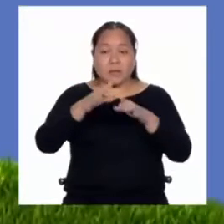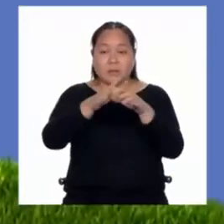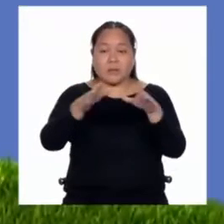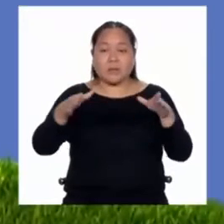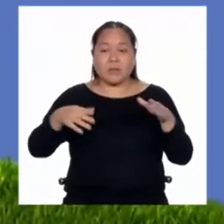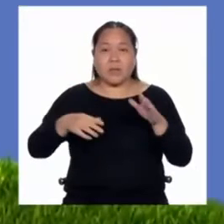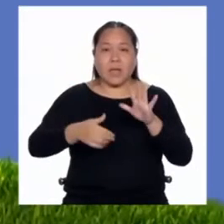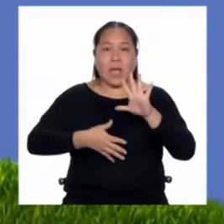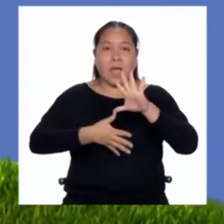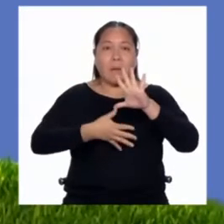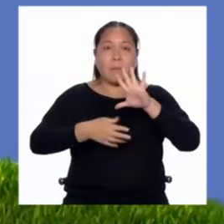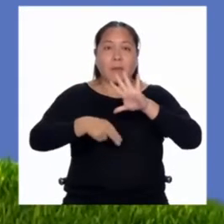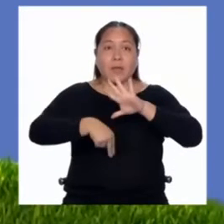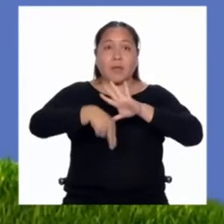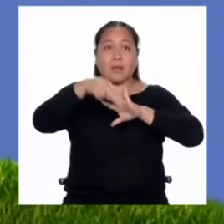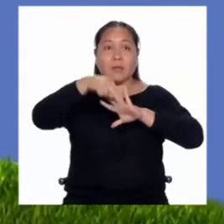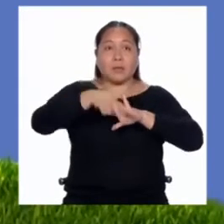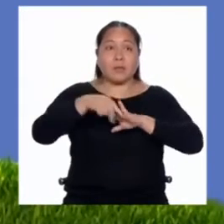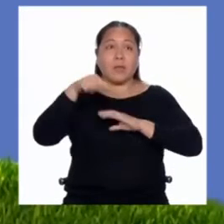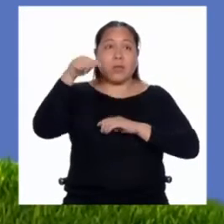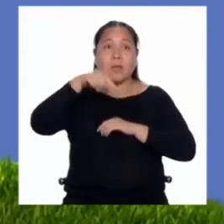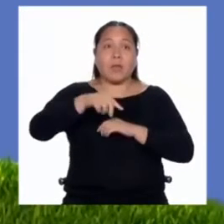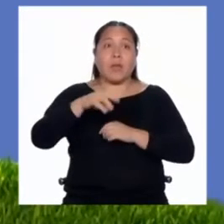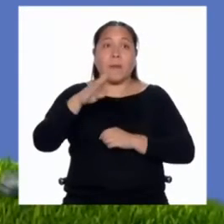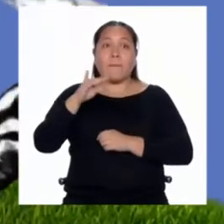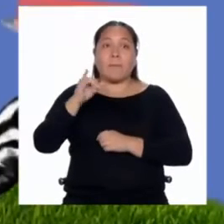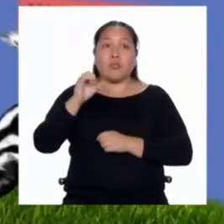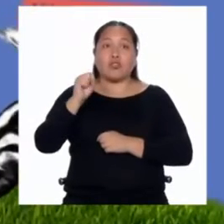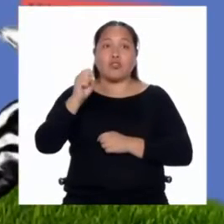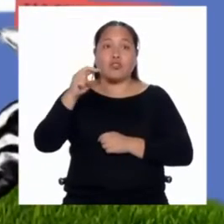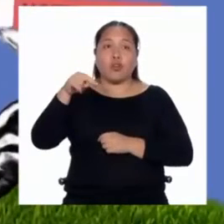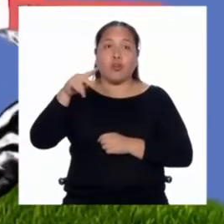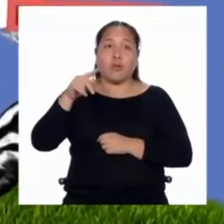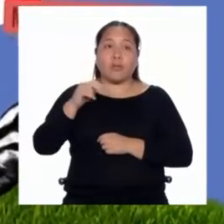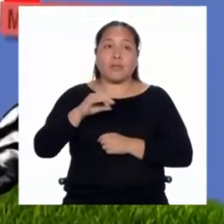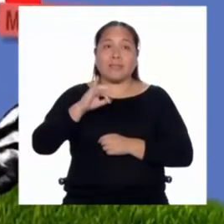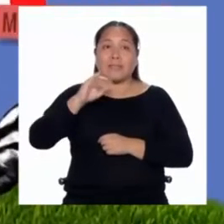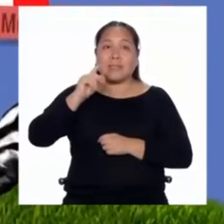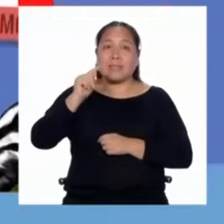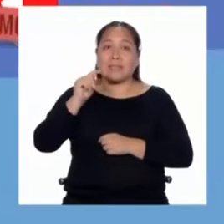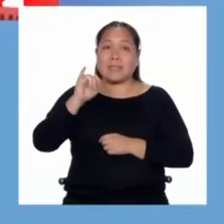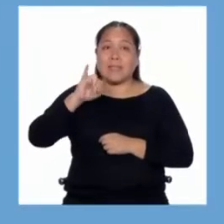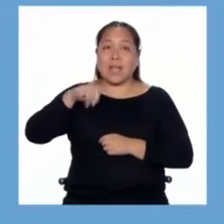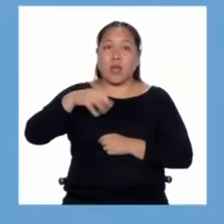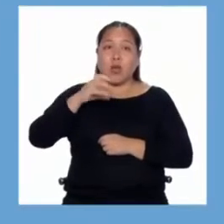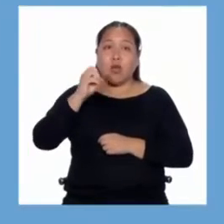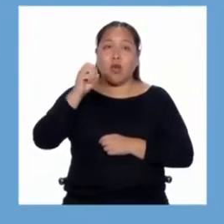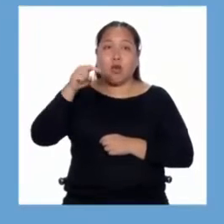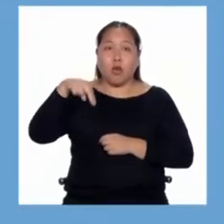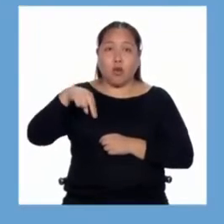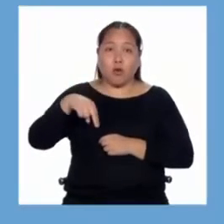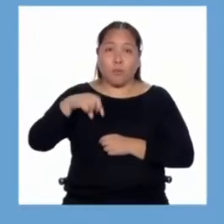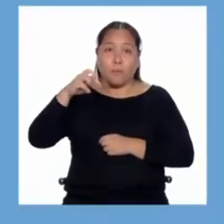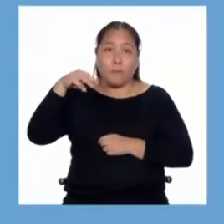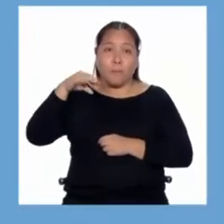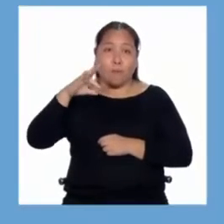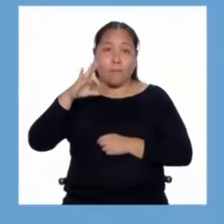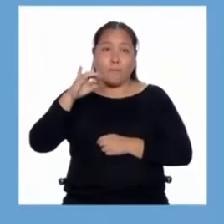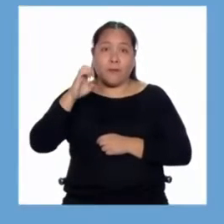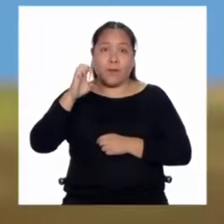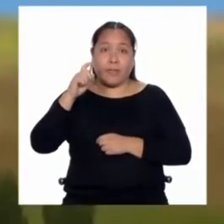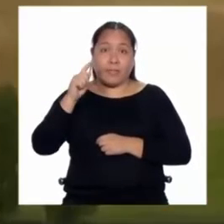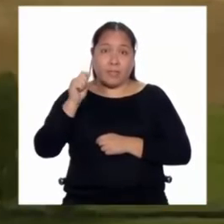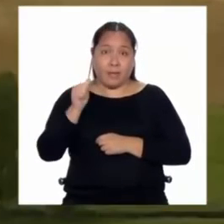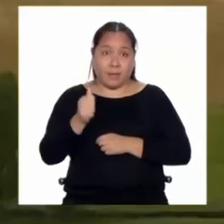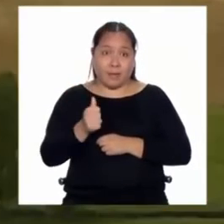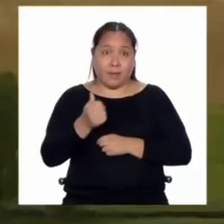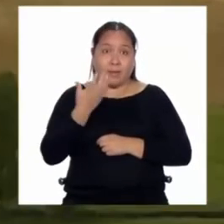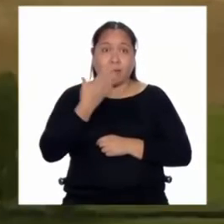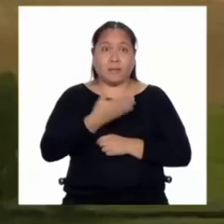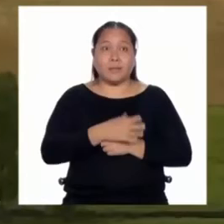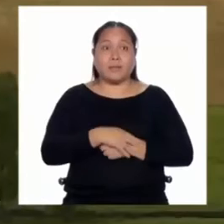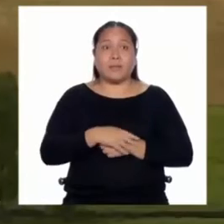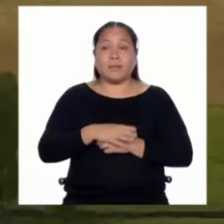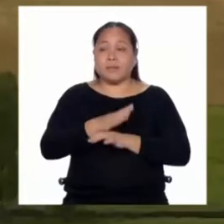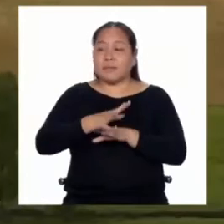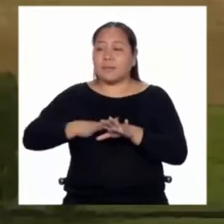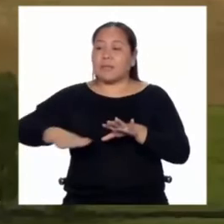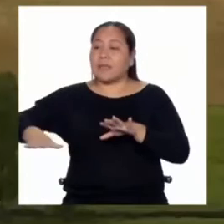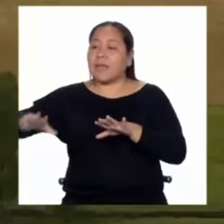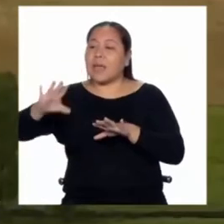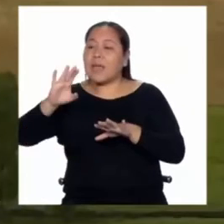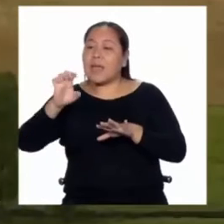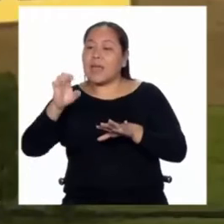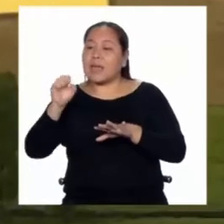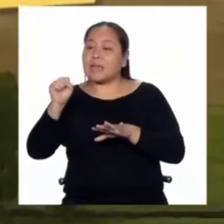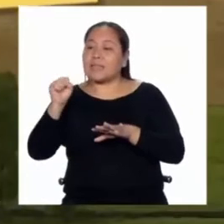son originarios los bisontes, el tejón americano y la mofeta rayada? Mientras que las estepas son territorios llanos de